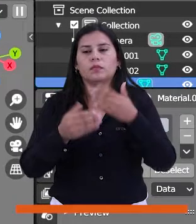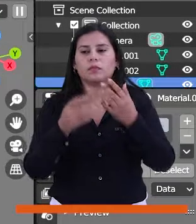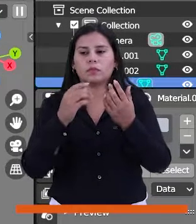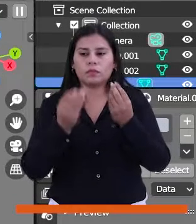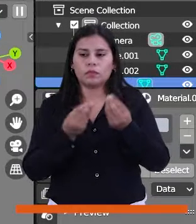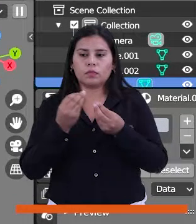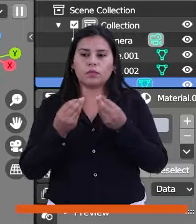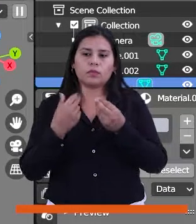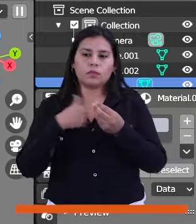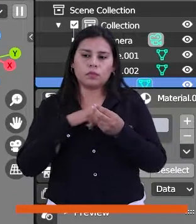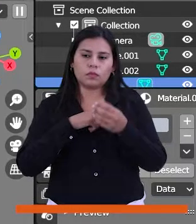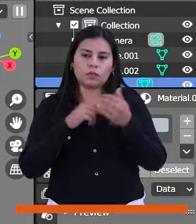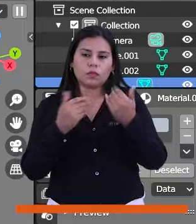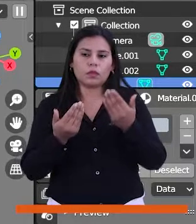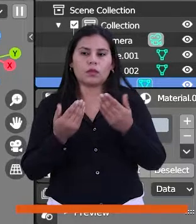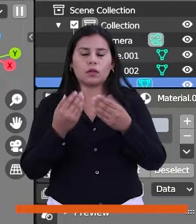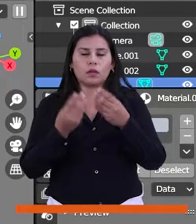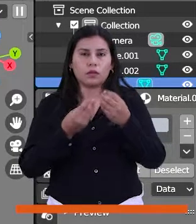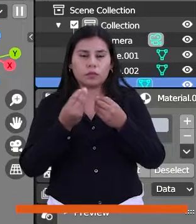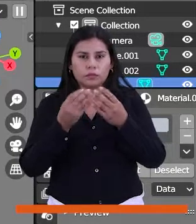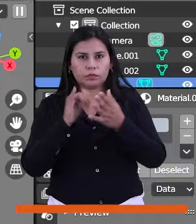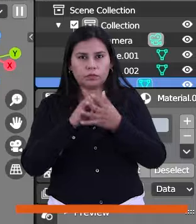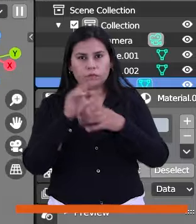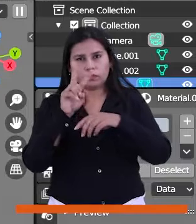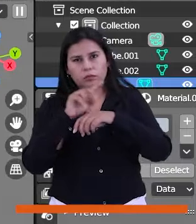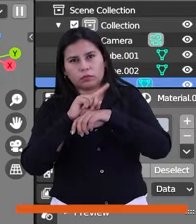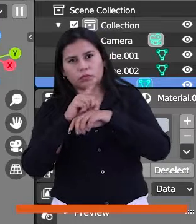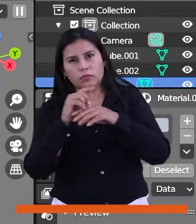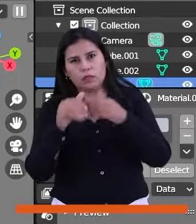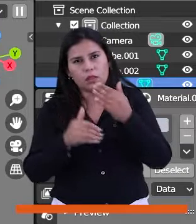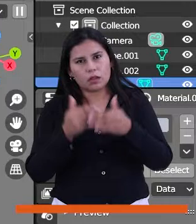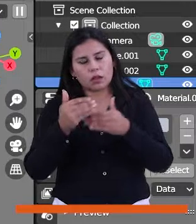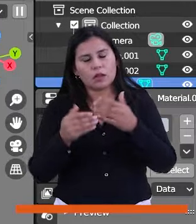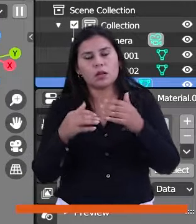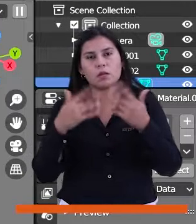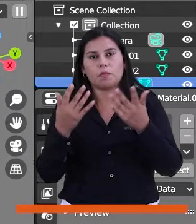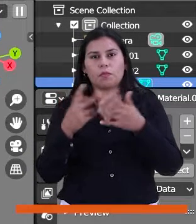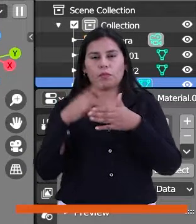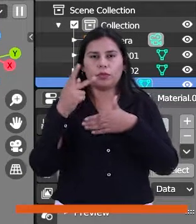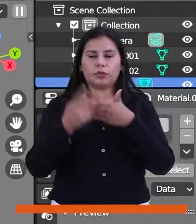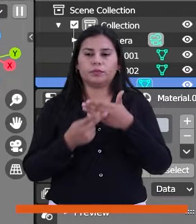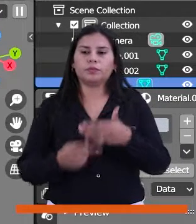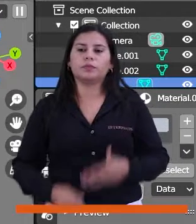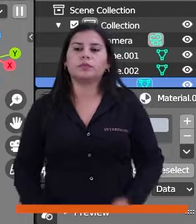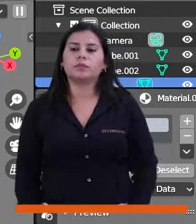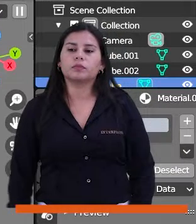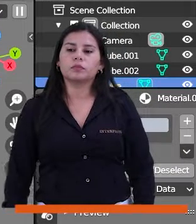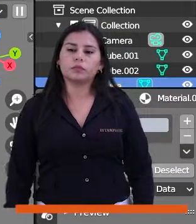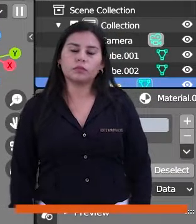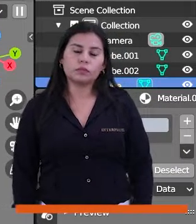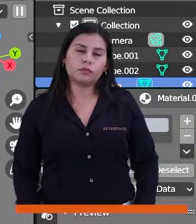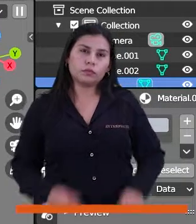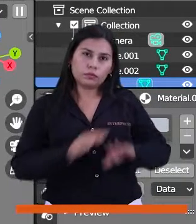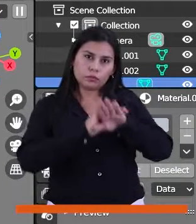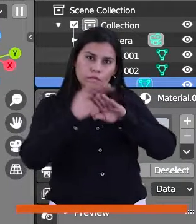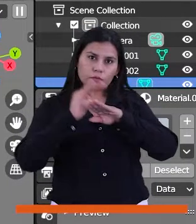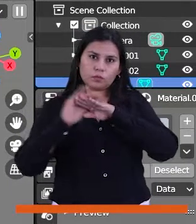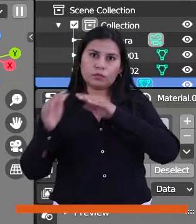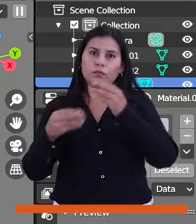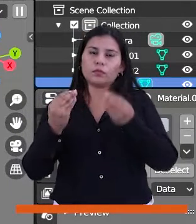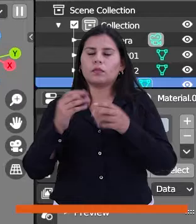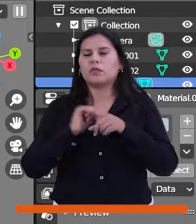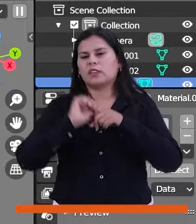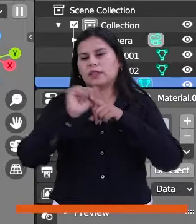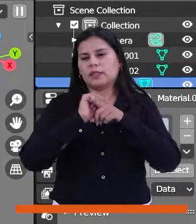de renderizado. Esperemos entonces unos 2 minutos a ver cómo va quedando nuestro proyecto. Mientras tanto, te invito a que